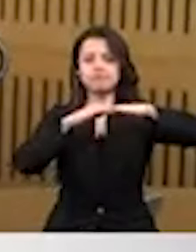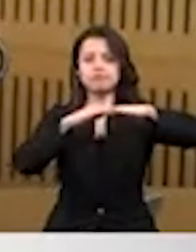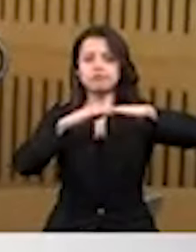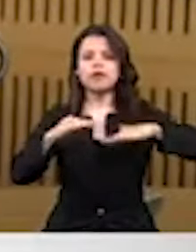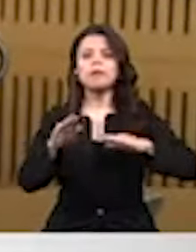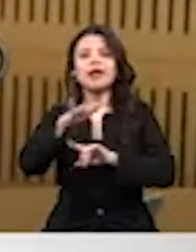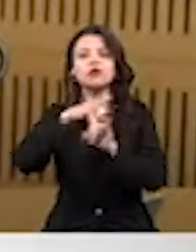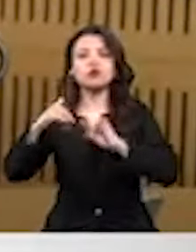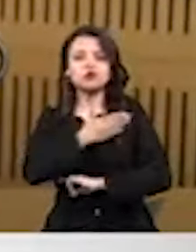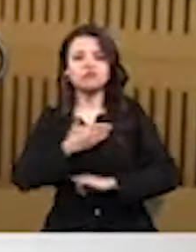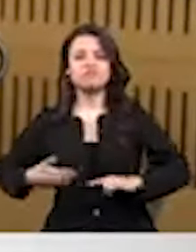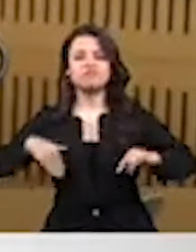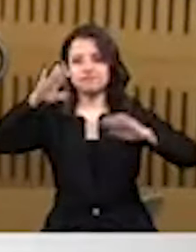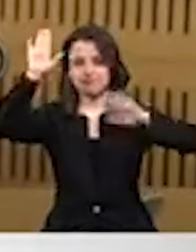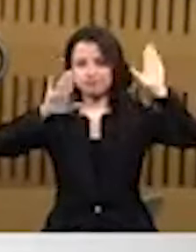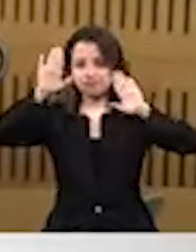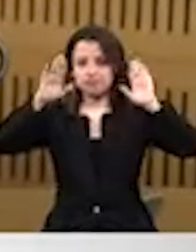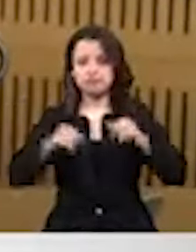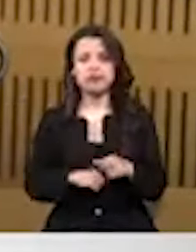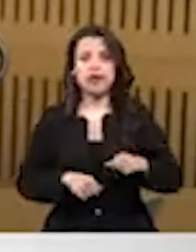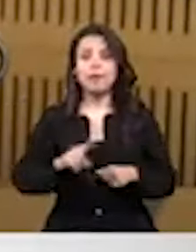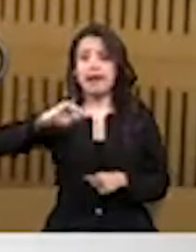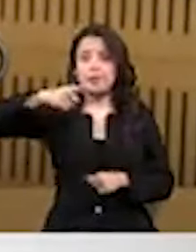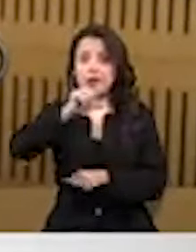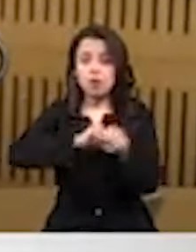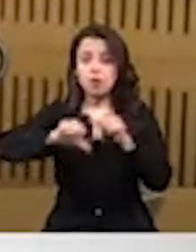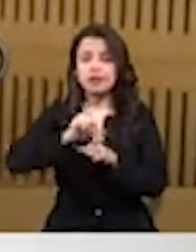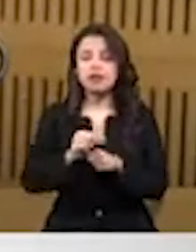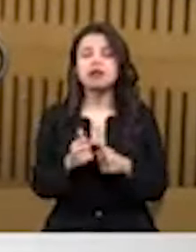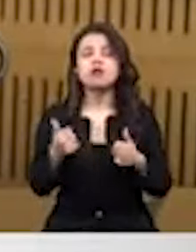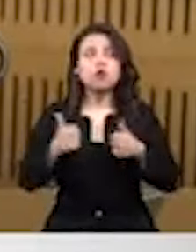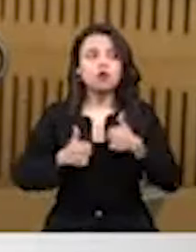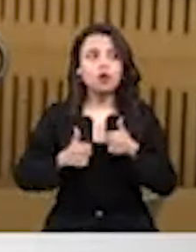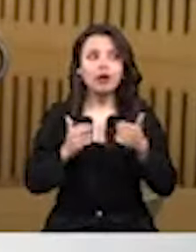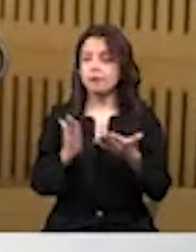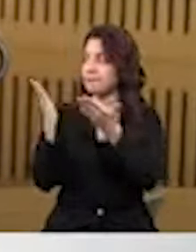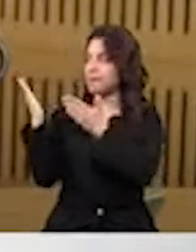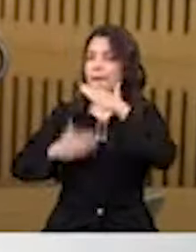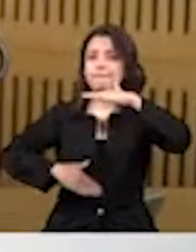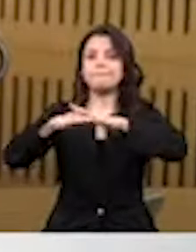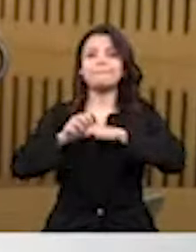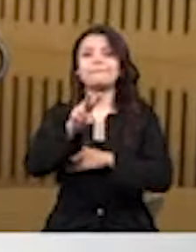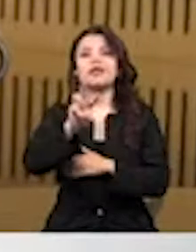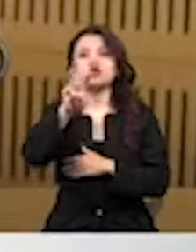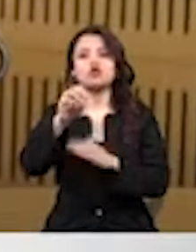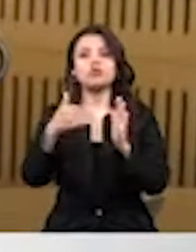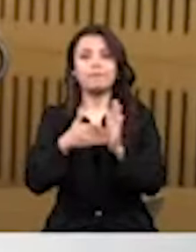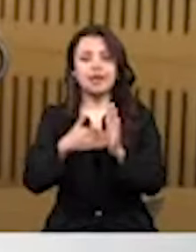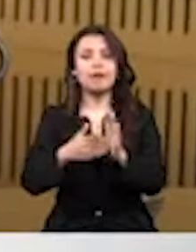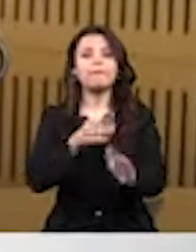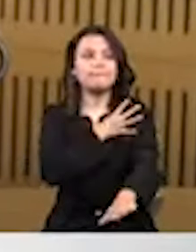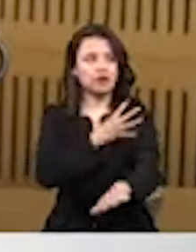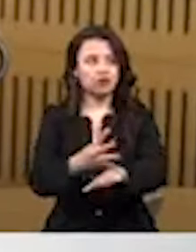esa campaña. Pues para la primera vuelta, lo que establece este documento es un tope máximo de